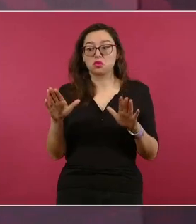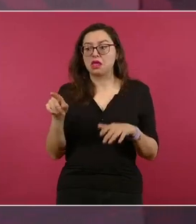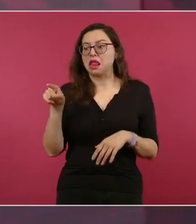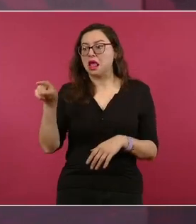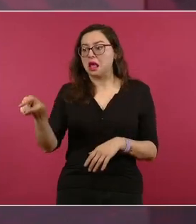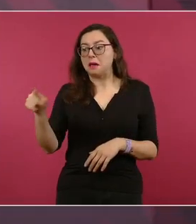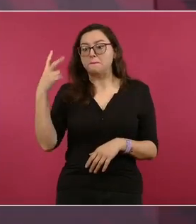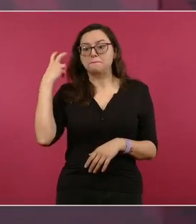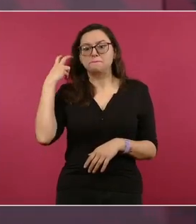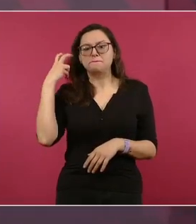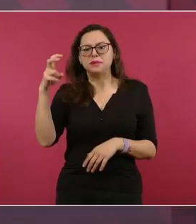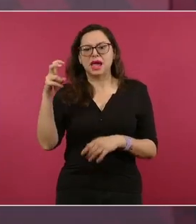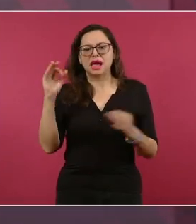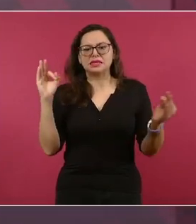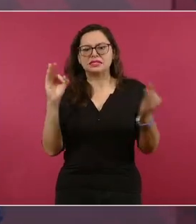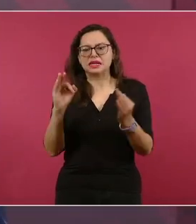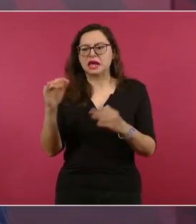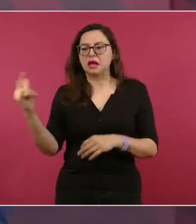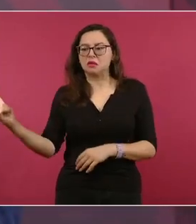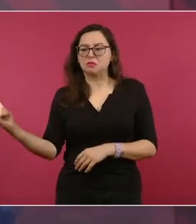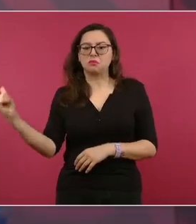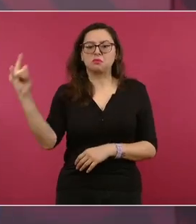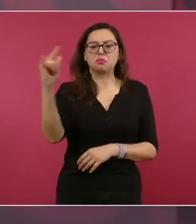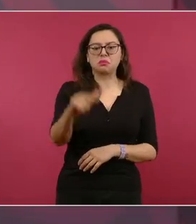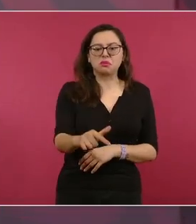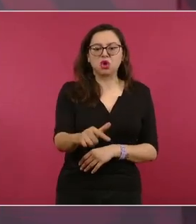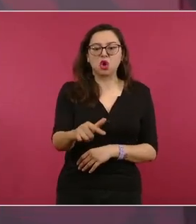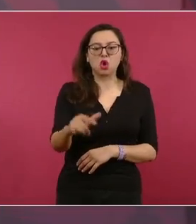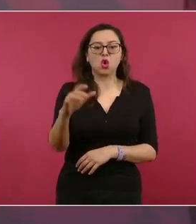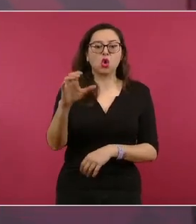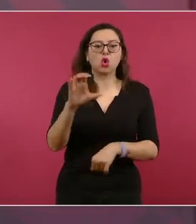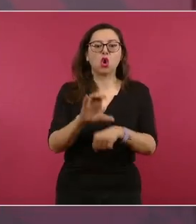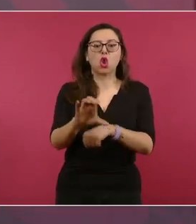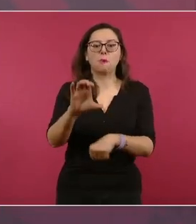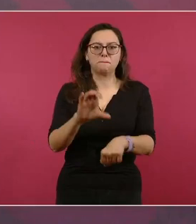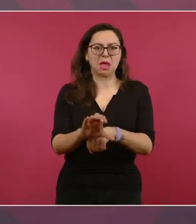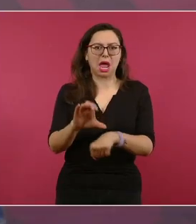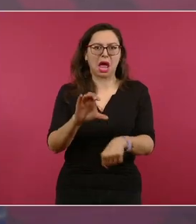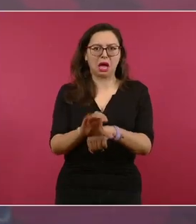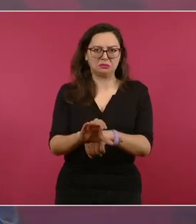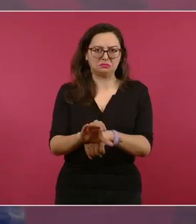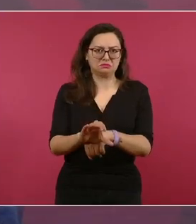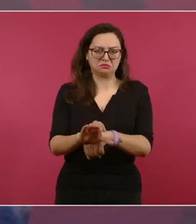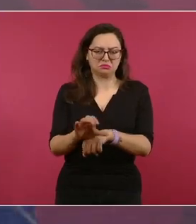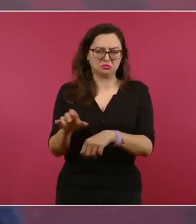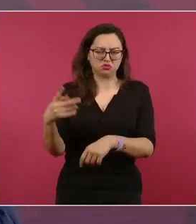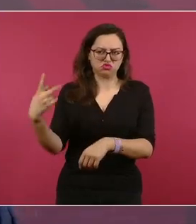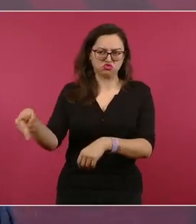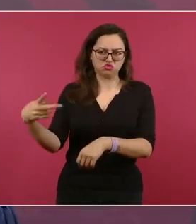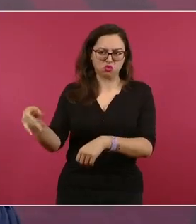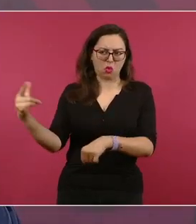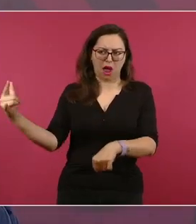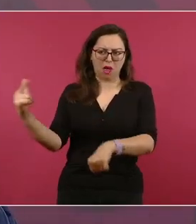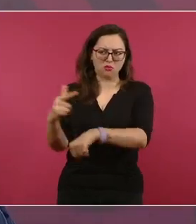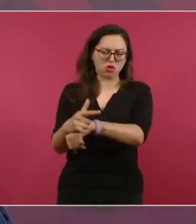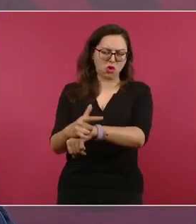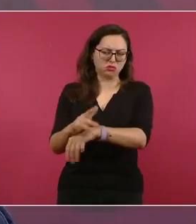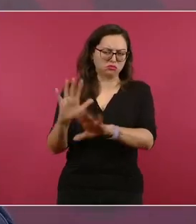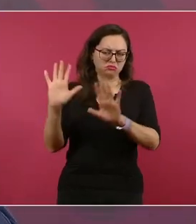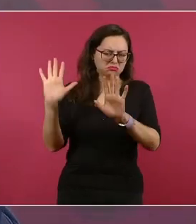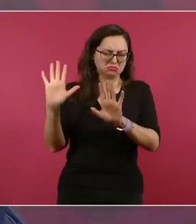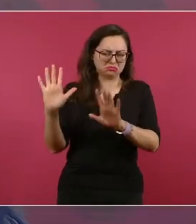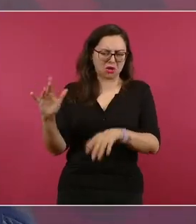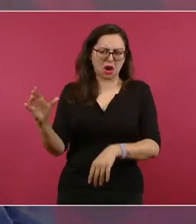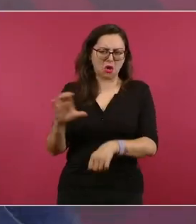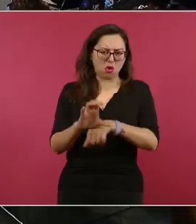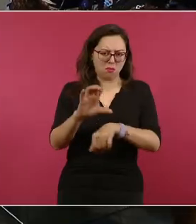Colombia y ahí la recogen, o en avión